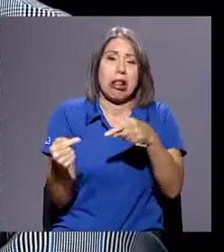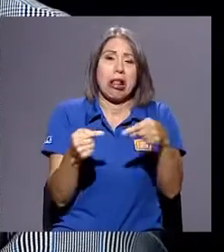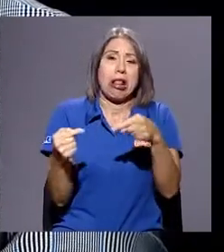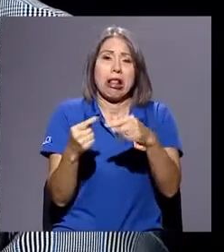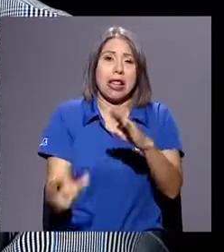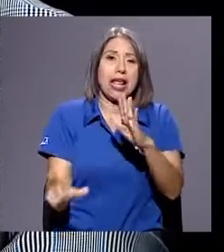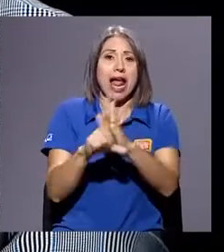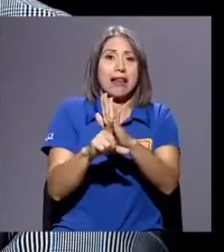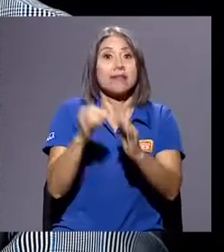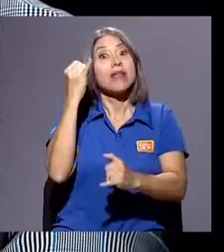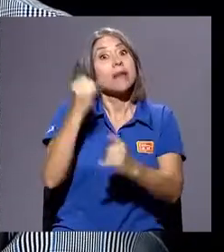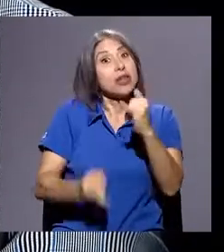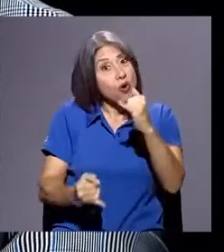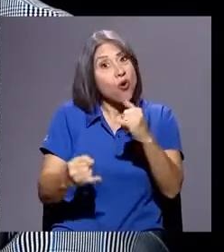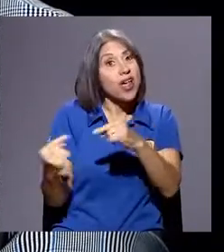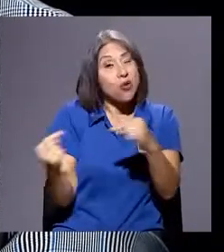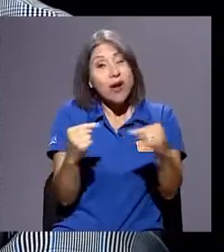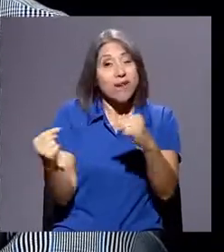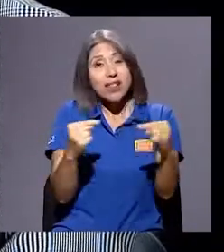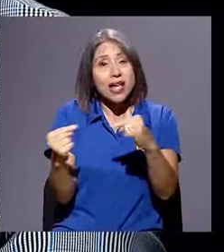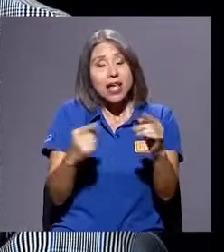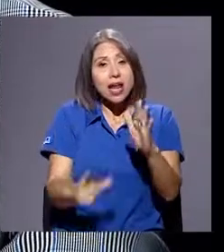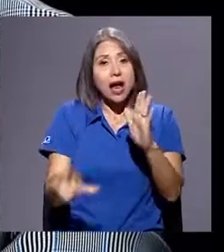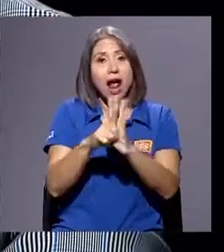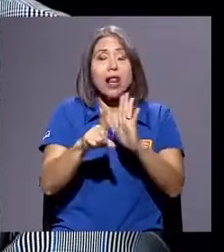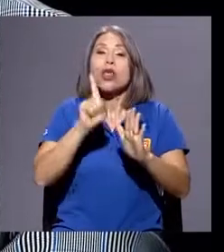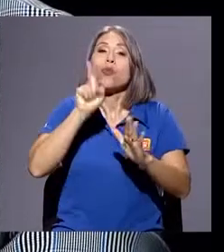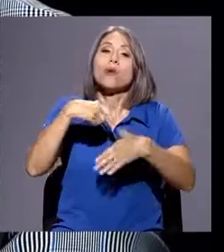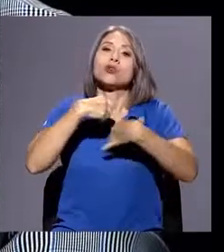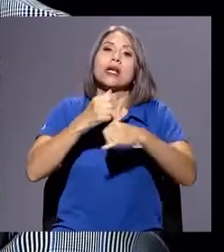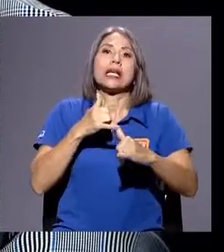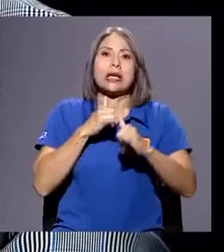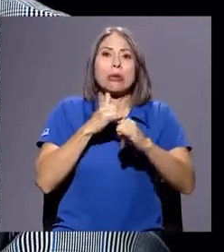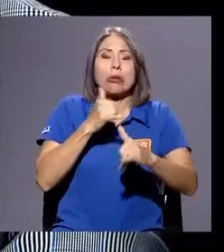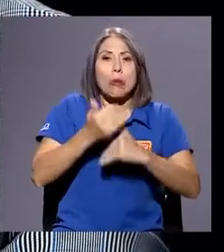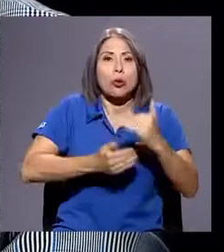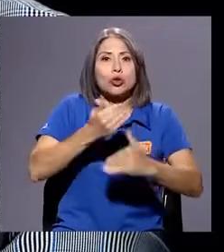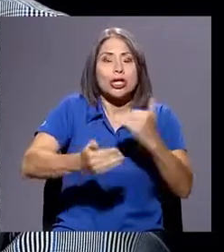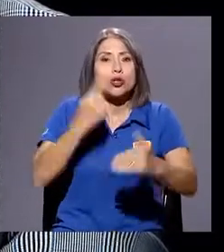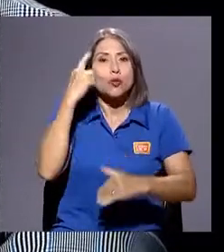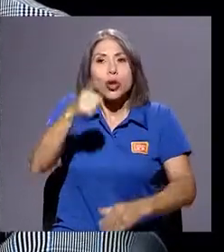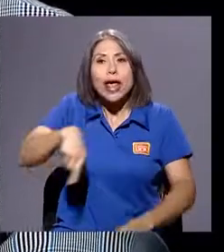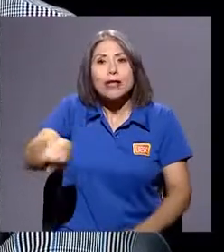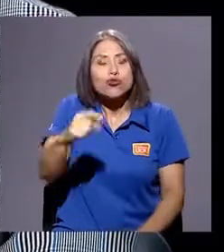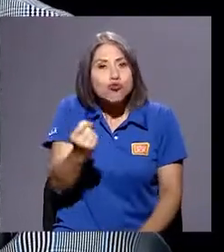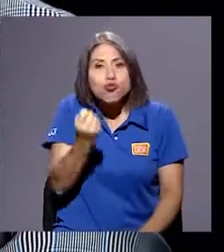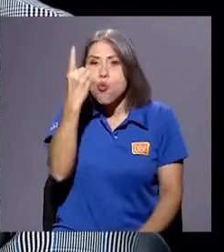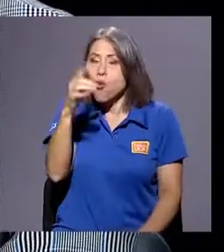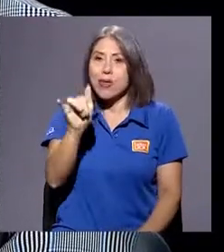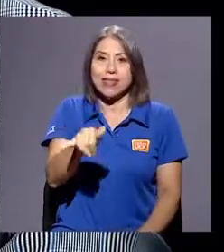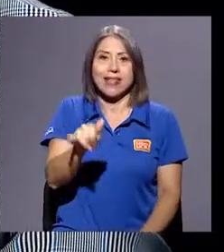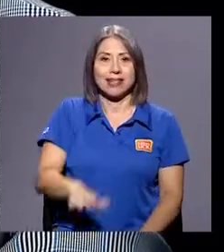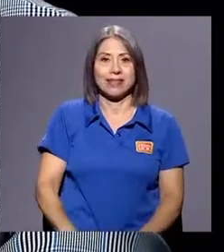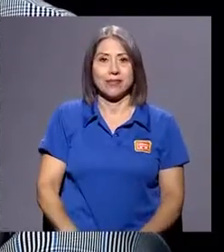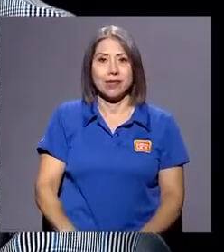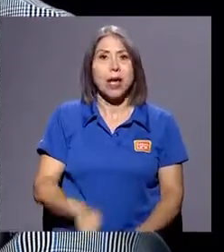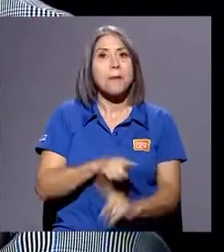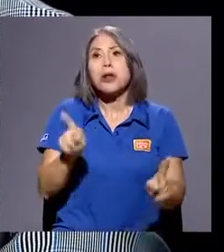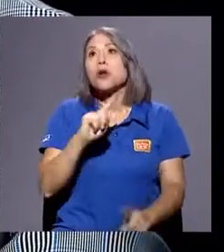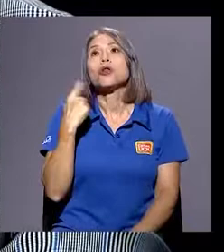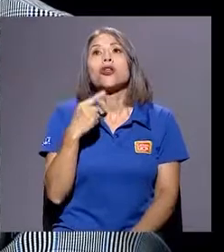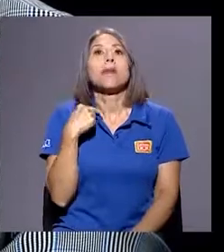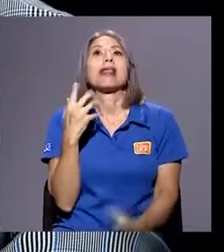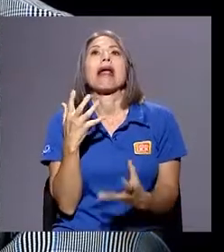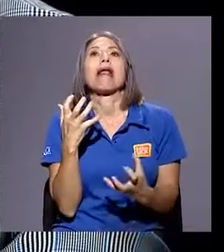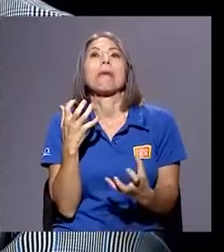una batalla legal. Tuvimos que presentar procesos porque no lo entendían así. Y no era un mero capricho, y no era